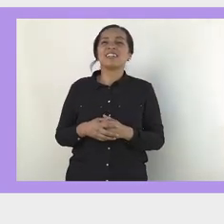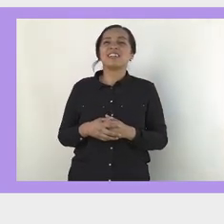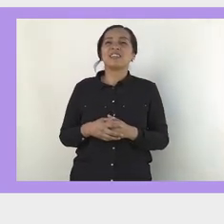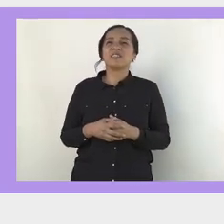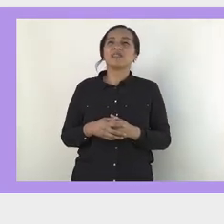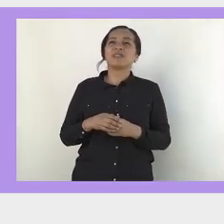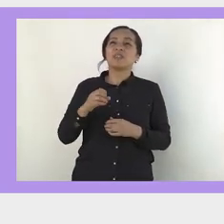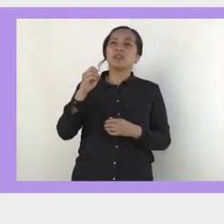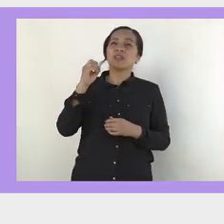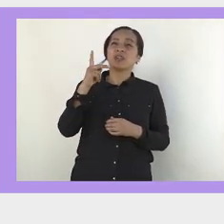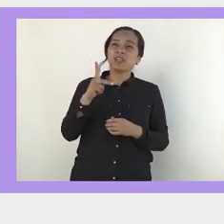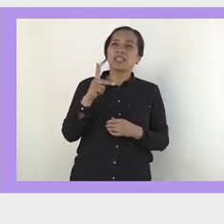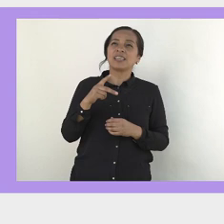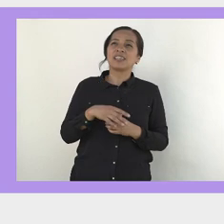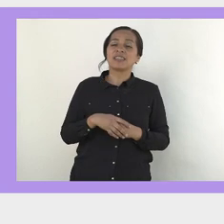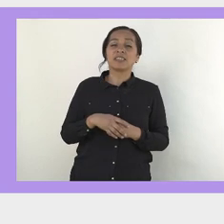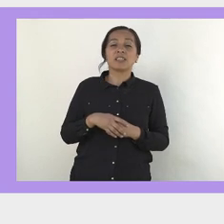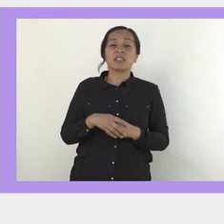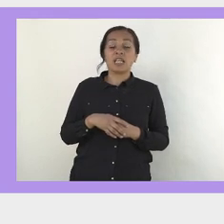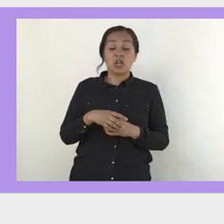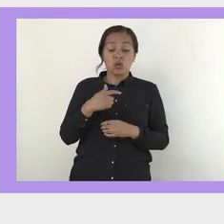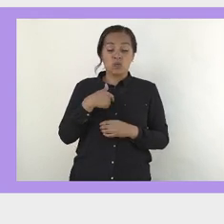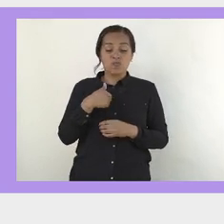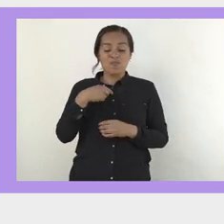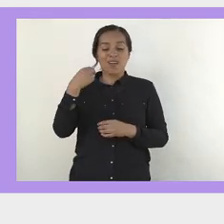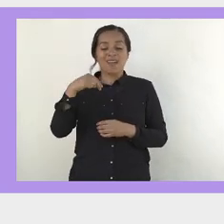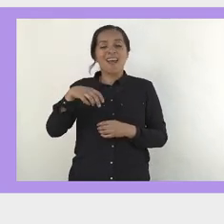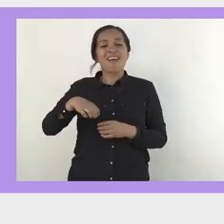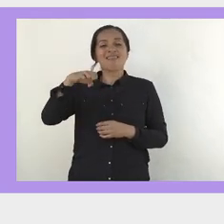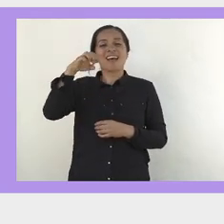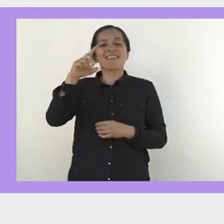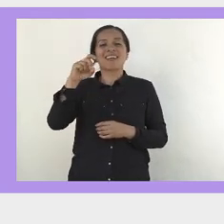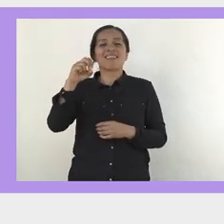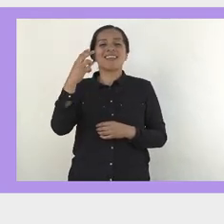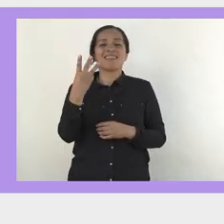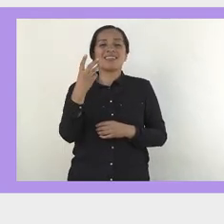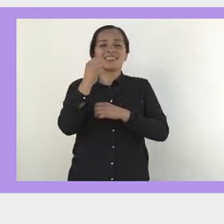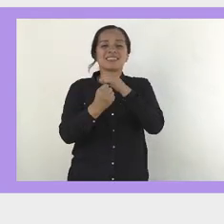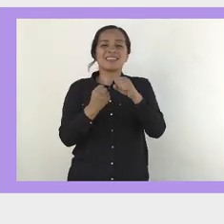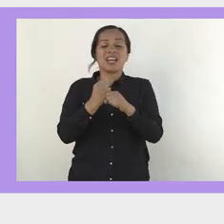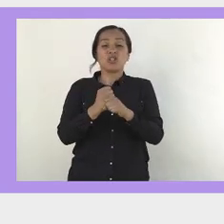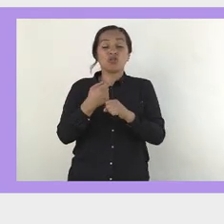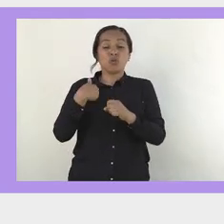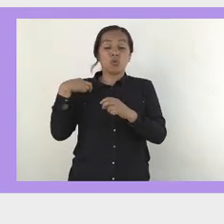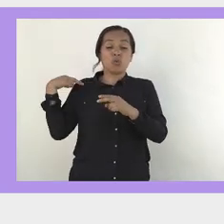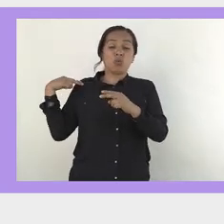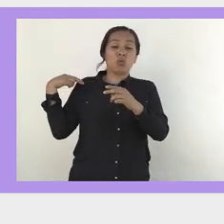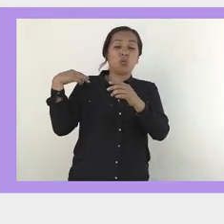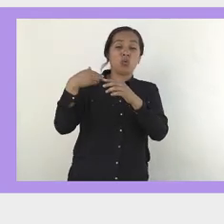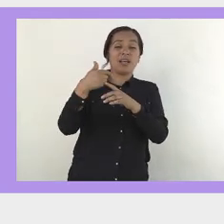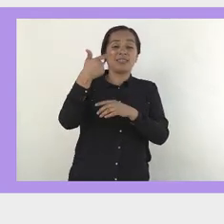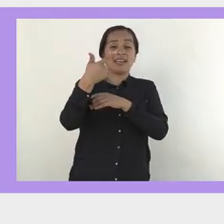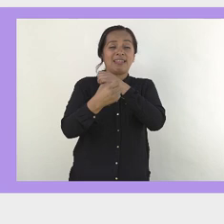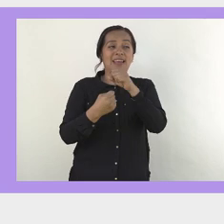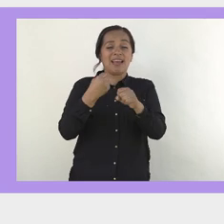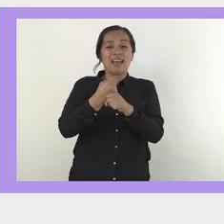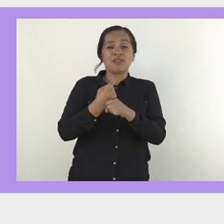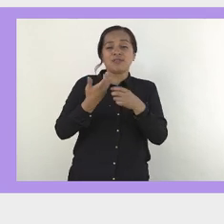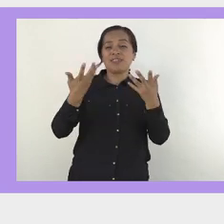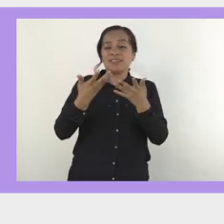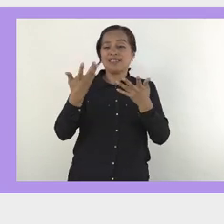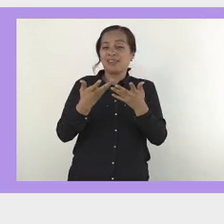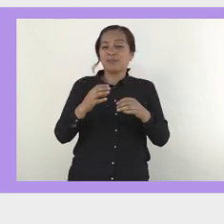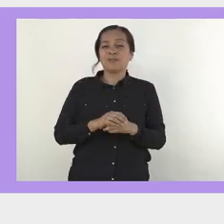Bueno aunque no parezca tengo 33 años y tengo siete años haciendo contenido de fútbol femenil entonces